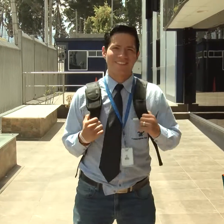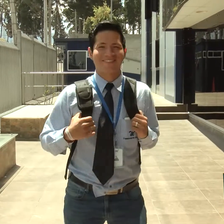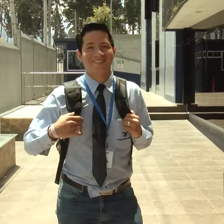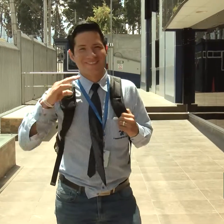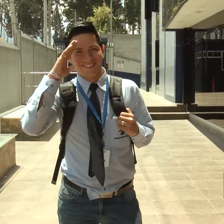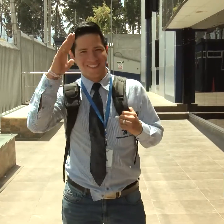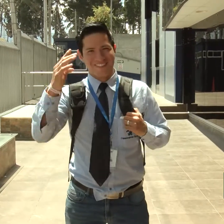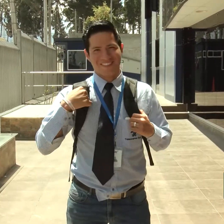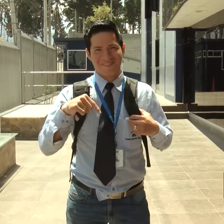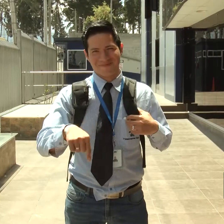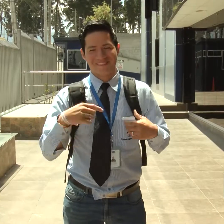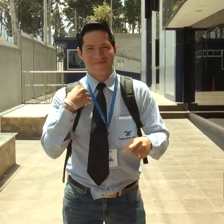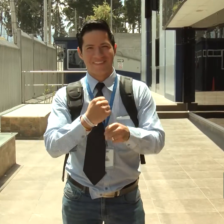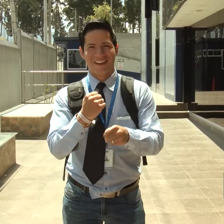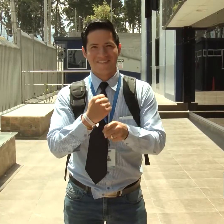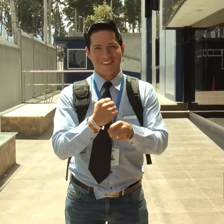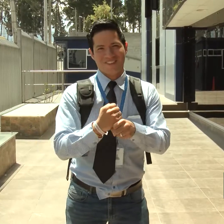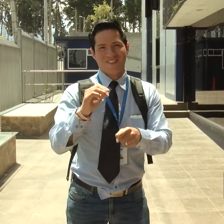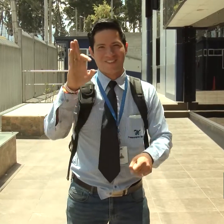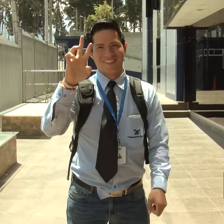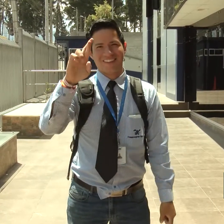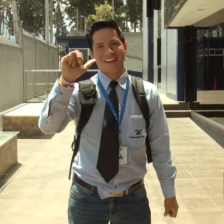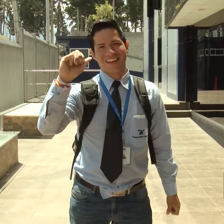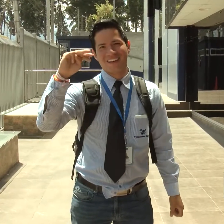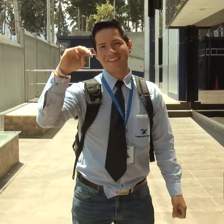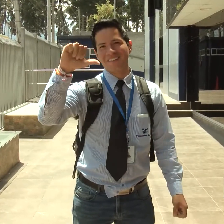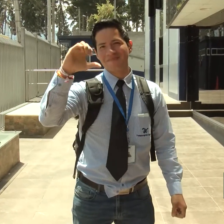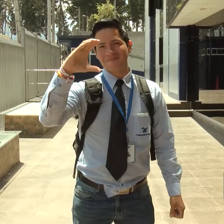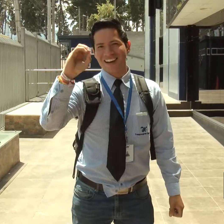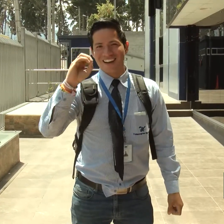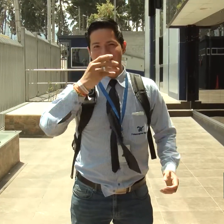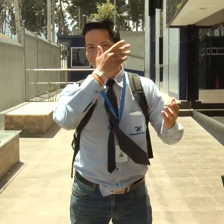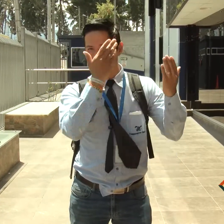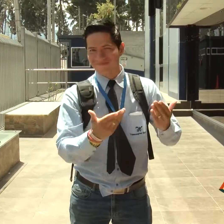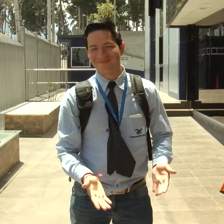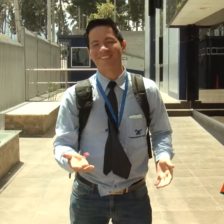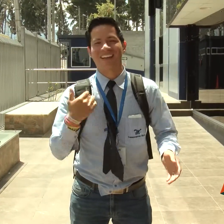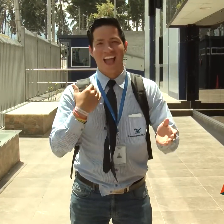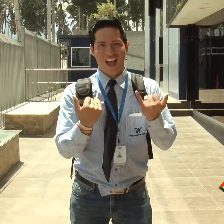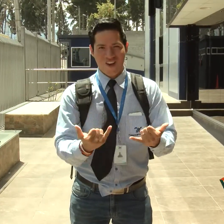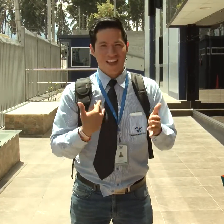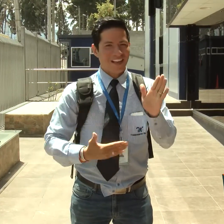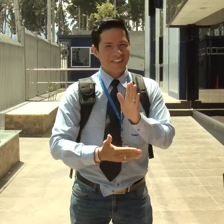¿Qué tal? Nos encontramos en mi lugar de trabajo, Tramaco.